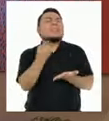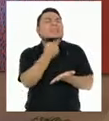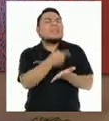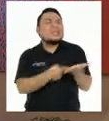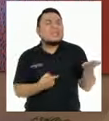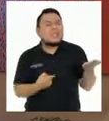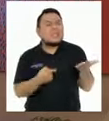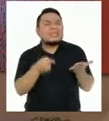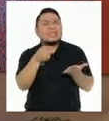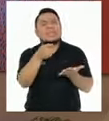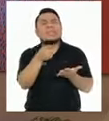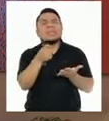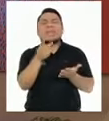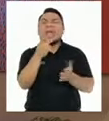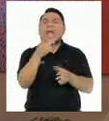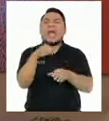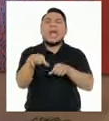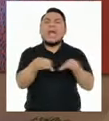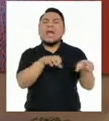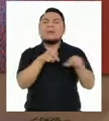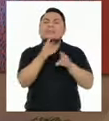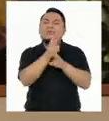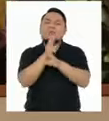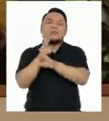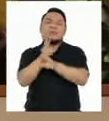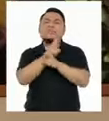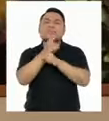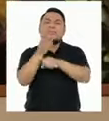de cuidados tienen?